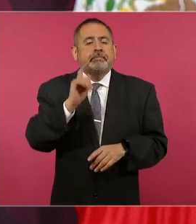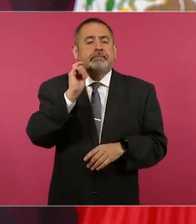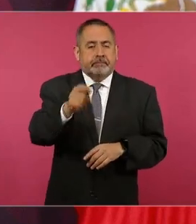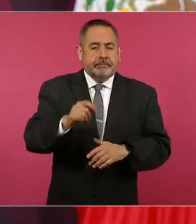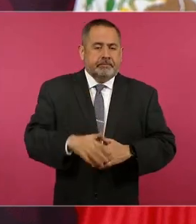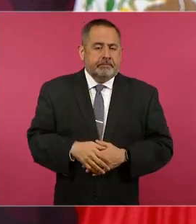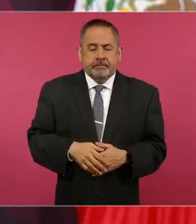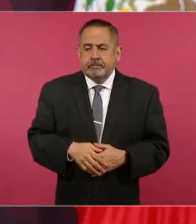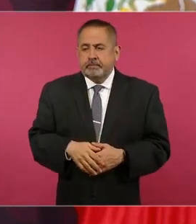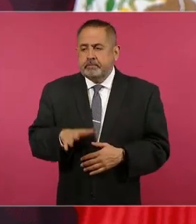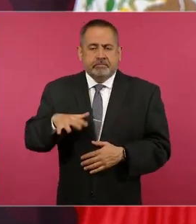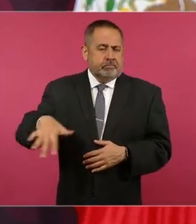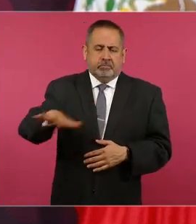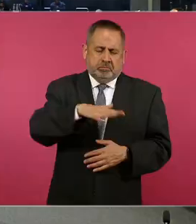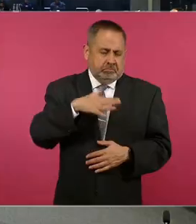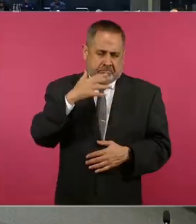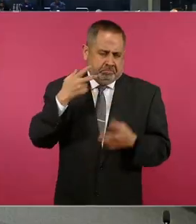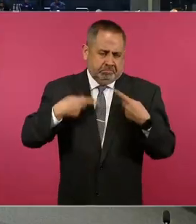ciudadano